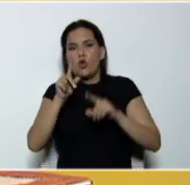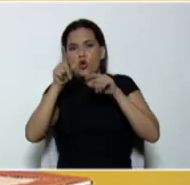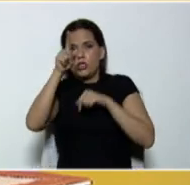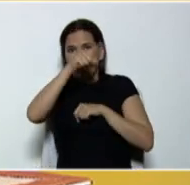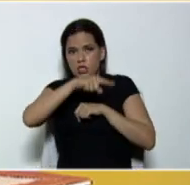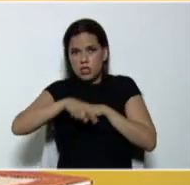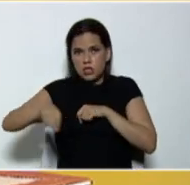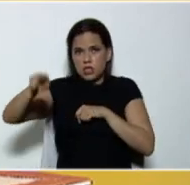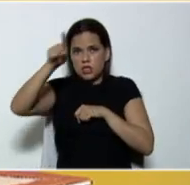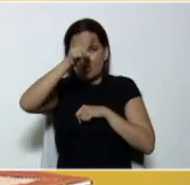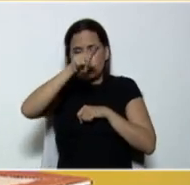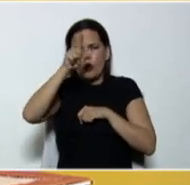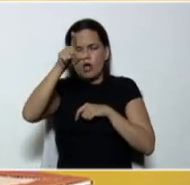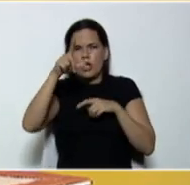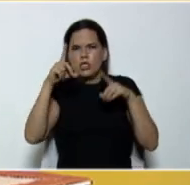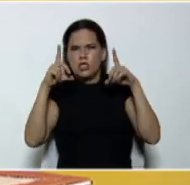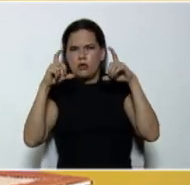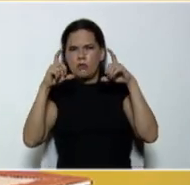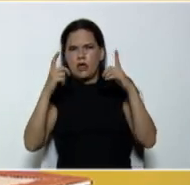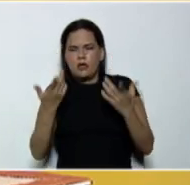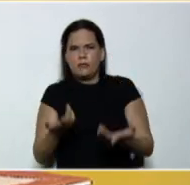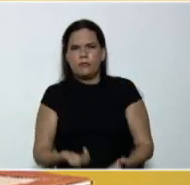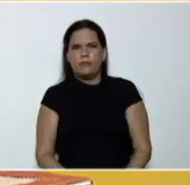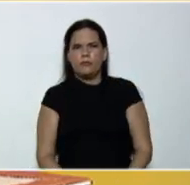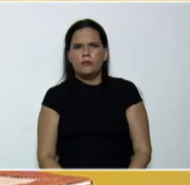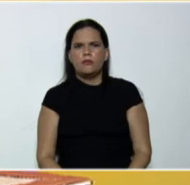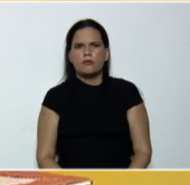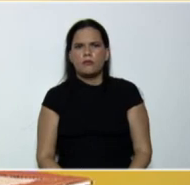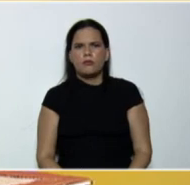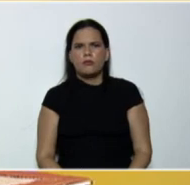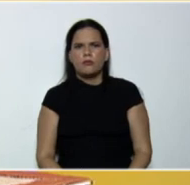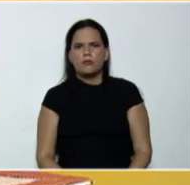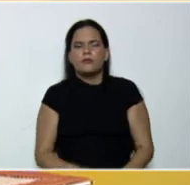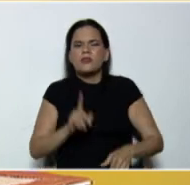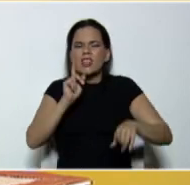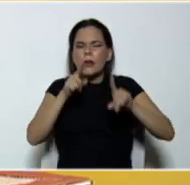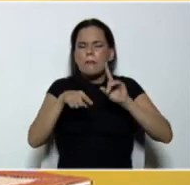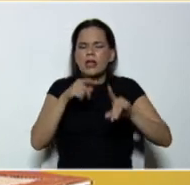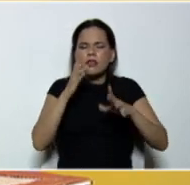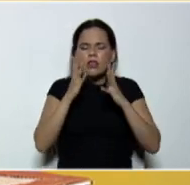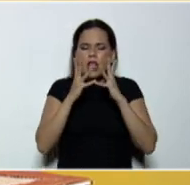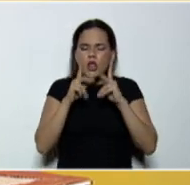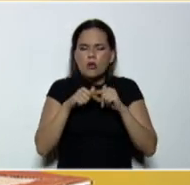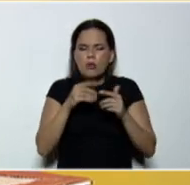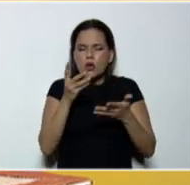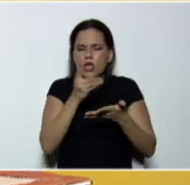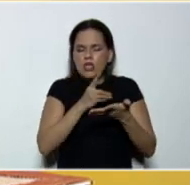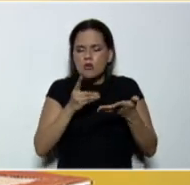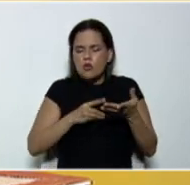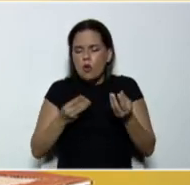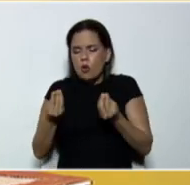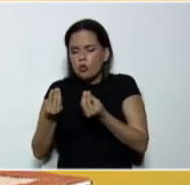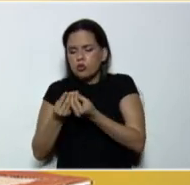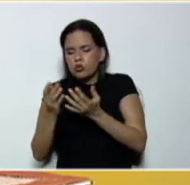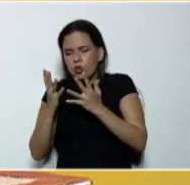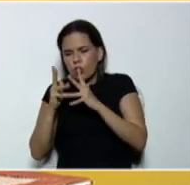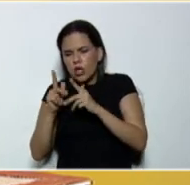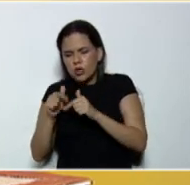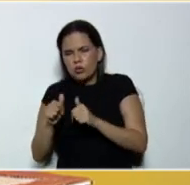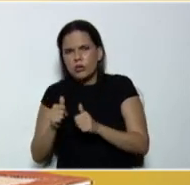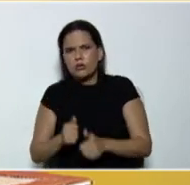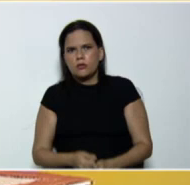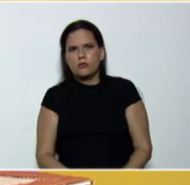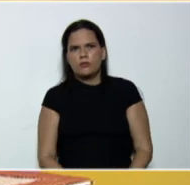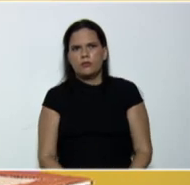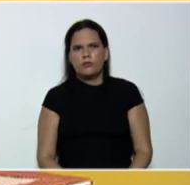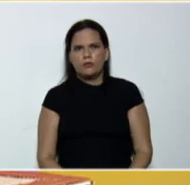circunferencias en esa imagen. Propiamente, la cantidad de circunferencias es la que corresponde con el número 2. Allí